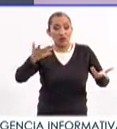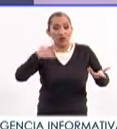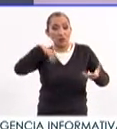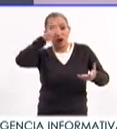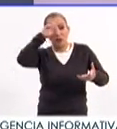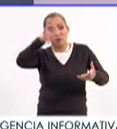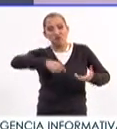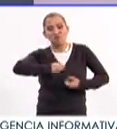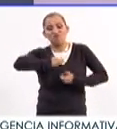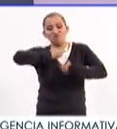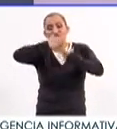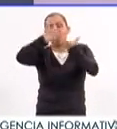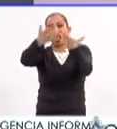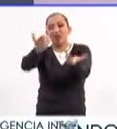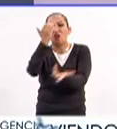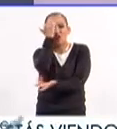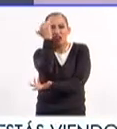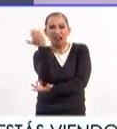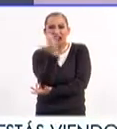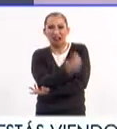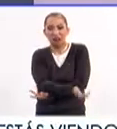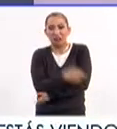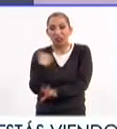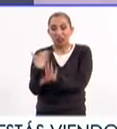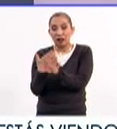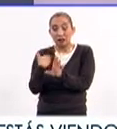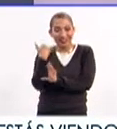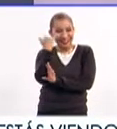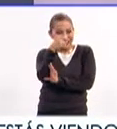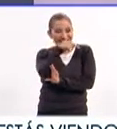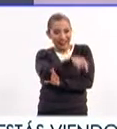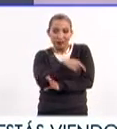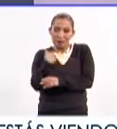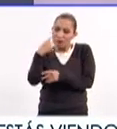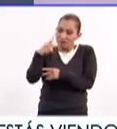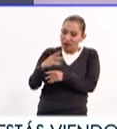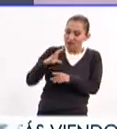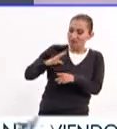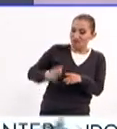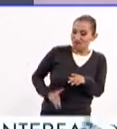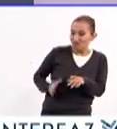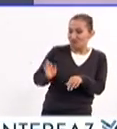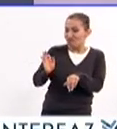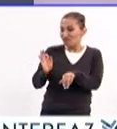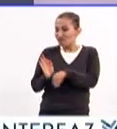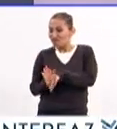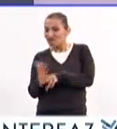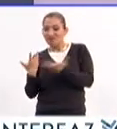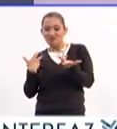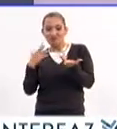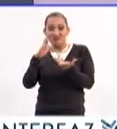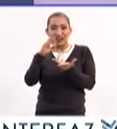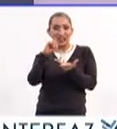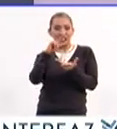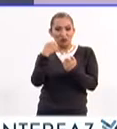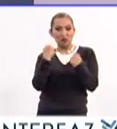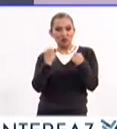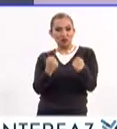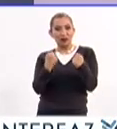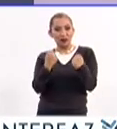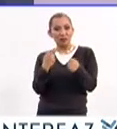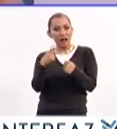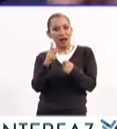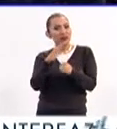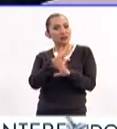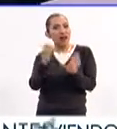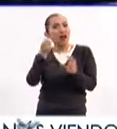peor, dijera. Pues sí, ahora sí que yo tenía la idea de que México era un país con un racismo fuerte, pero yo pensé que eso